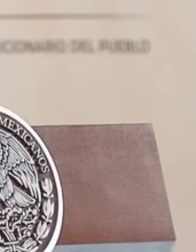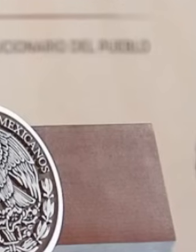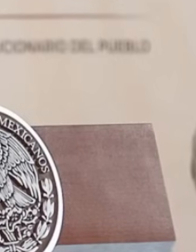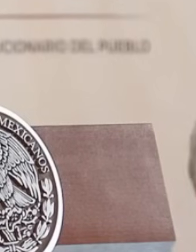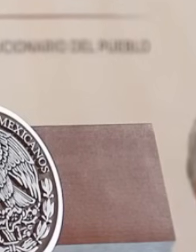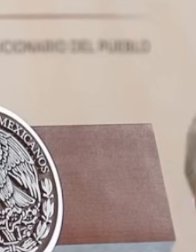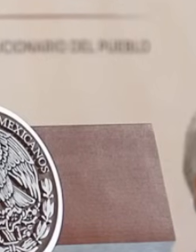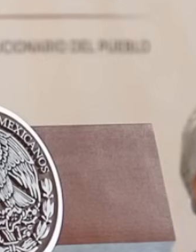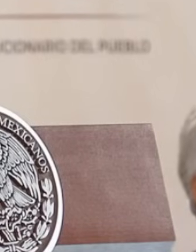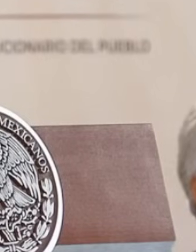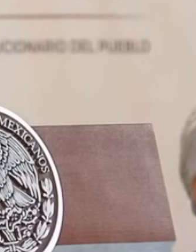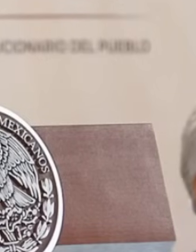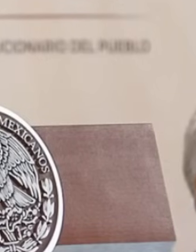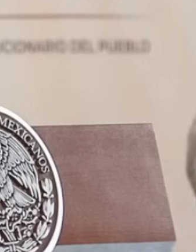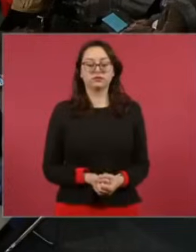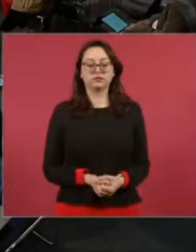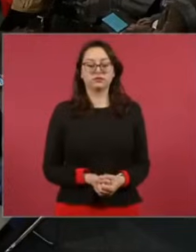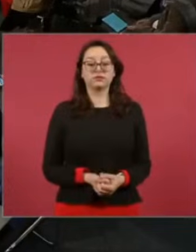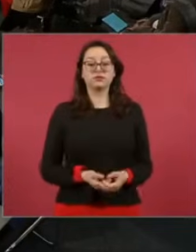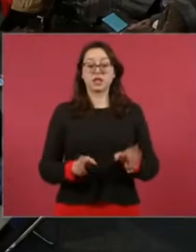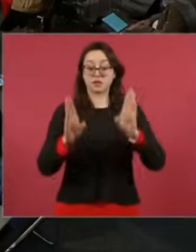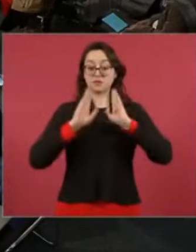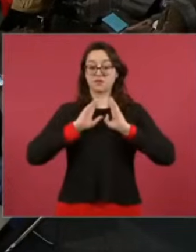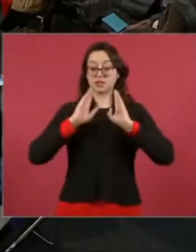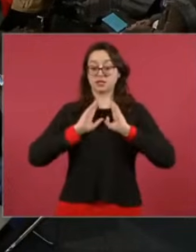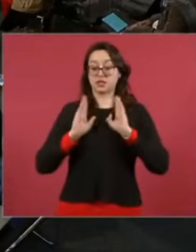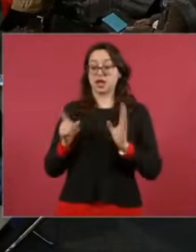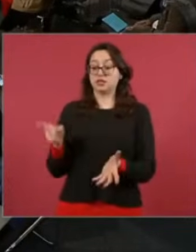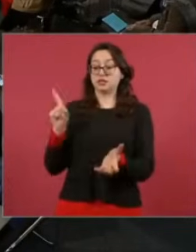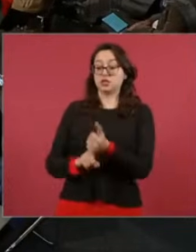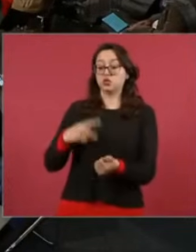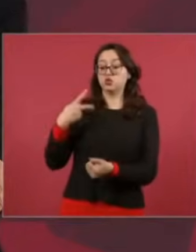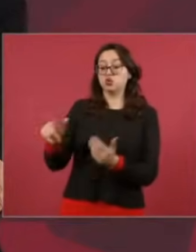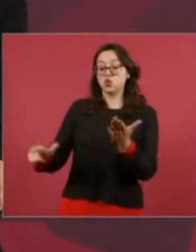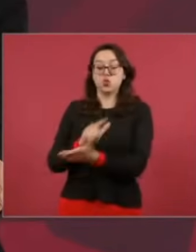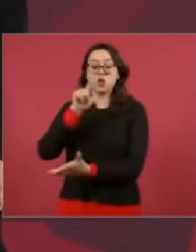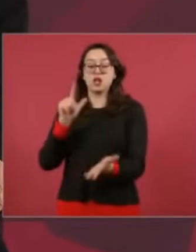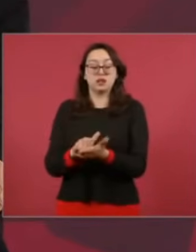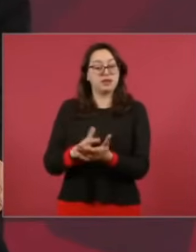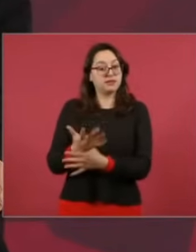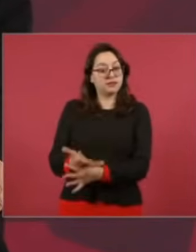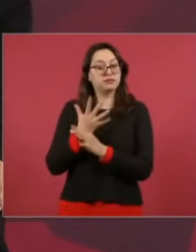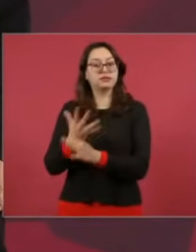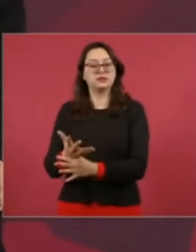está establecido que el comandante supremo de las Fuerzas Armadas es el presidente de la República.